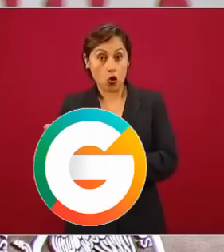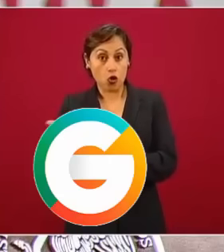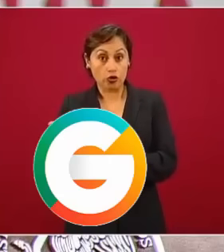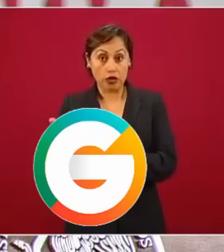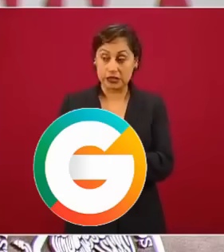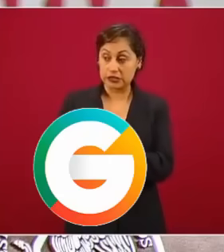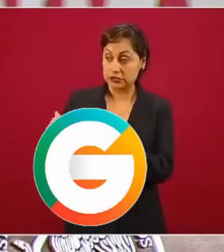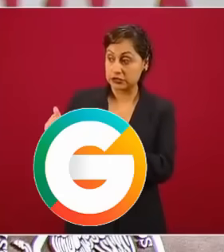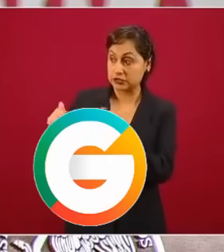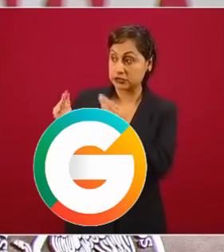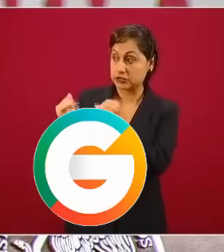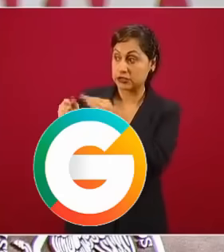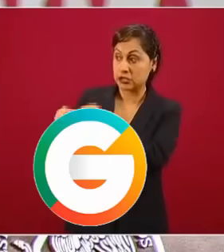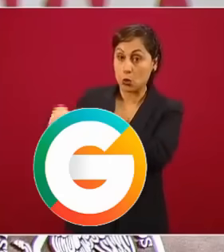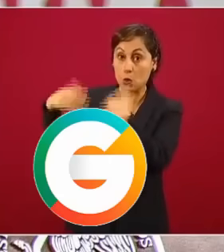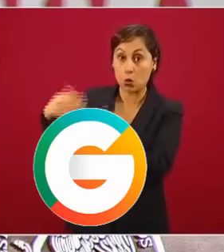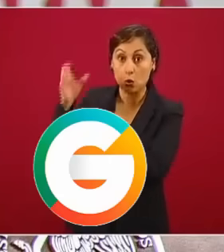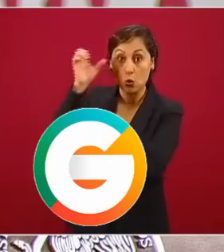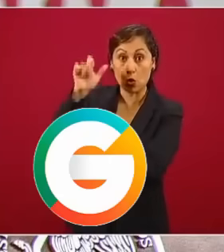Pues no.